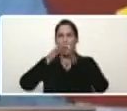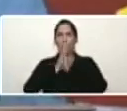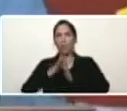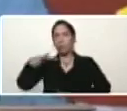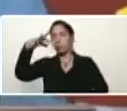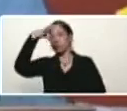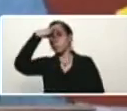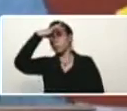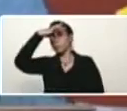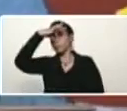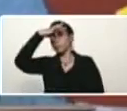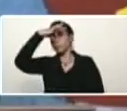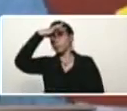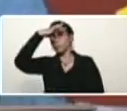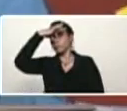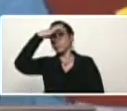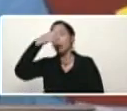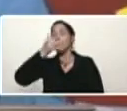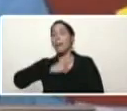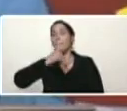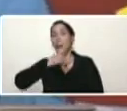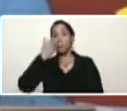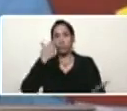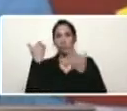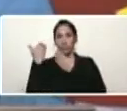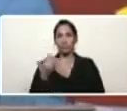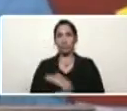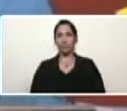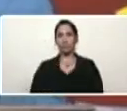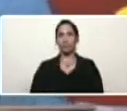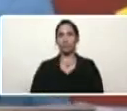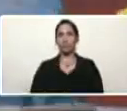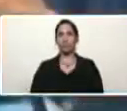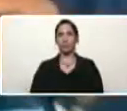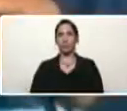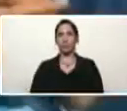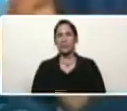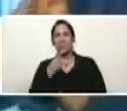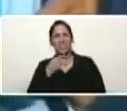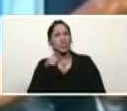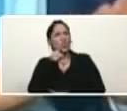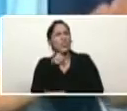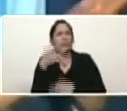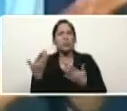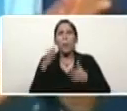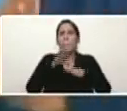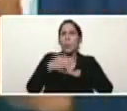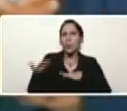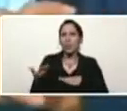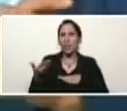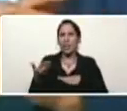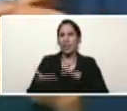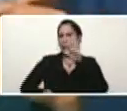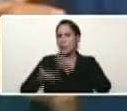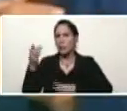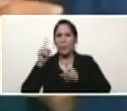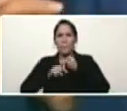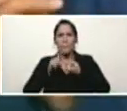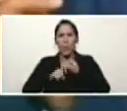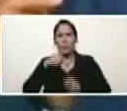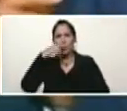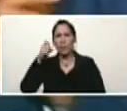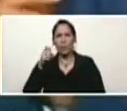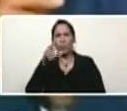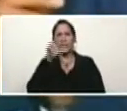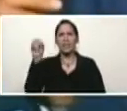nariz. Adelante, video. Dicho eso, ¿por qué se fue la señora Cilia Flores el martes 30 de abril de Caracas